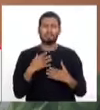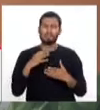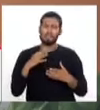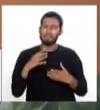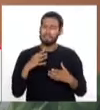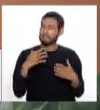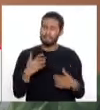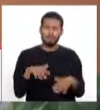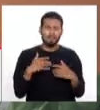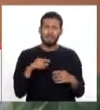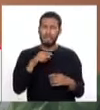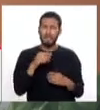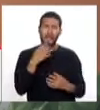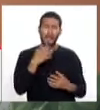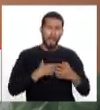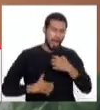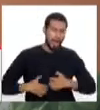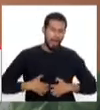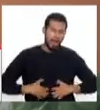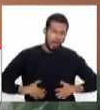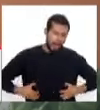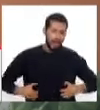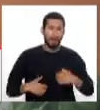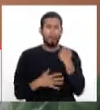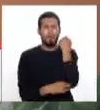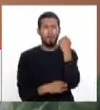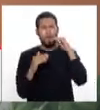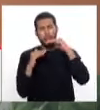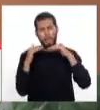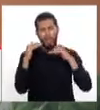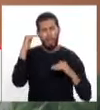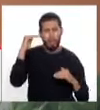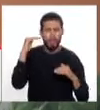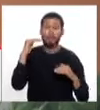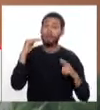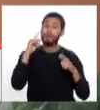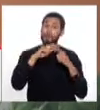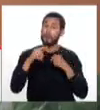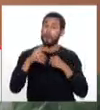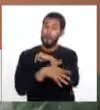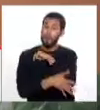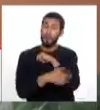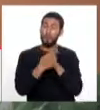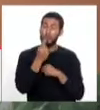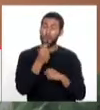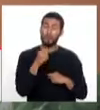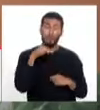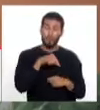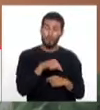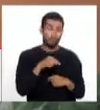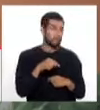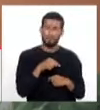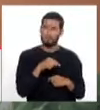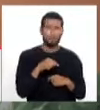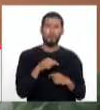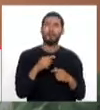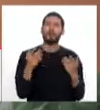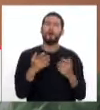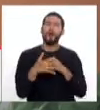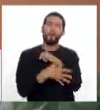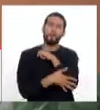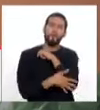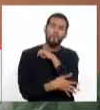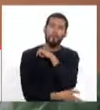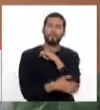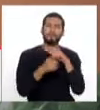hambre, de la brecha de la pobreza, pero no solo desde la mirada de la pobreza monetaria, sino desde la mirada de la